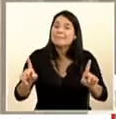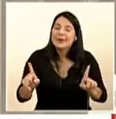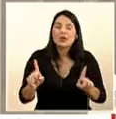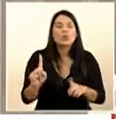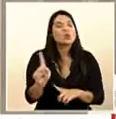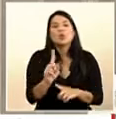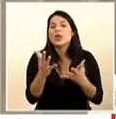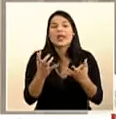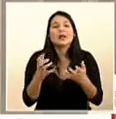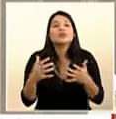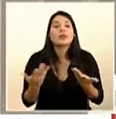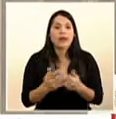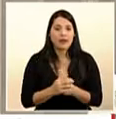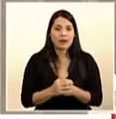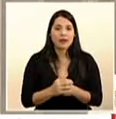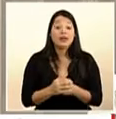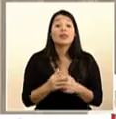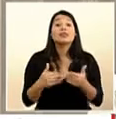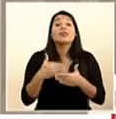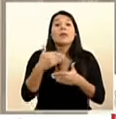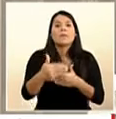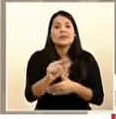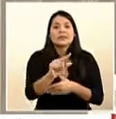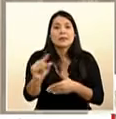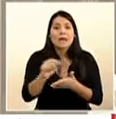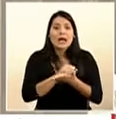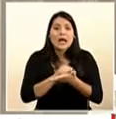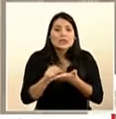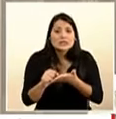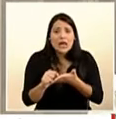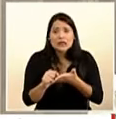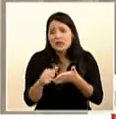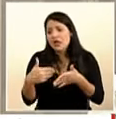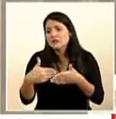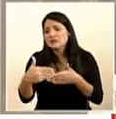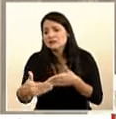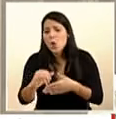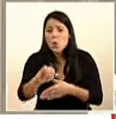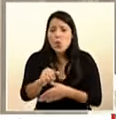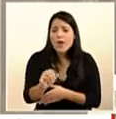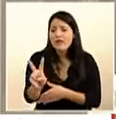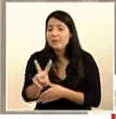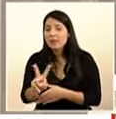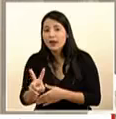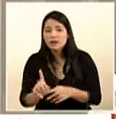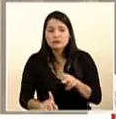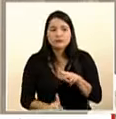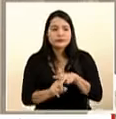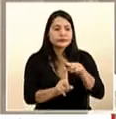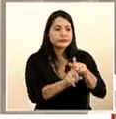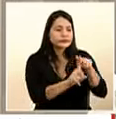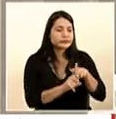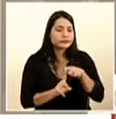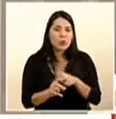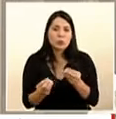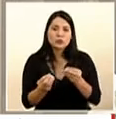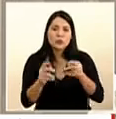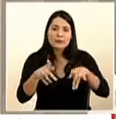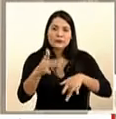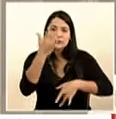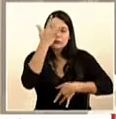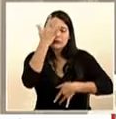de semana santa y que tengamos por ahí del jueves o viernes un montón de personas internadas que requieran servicios de unidad de